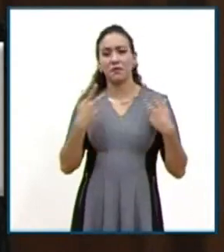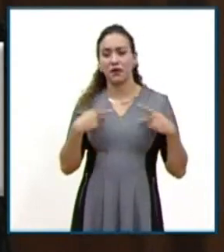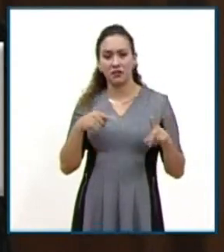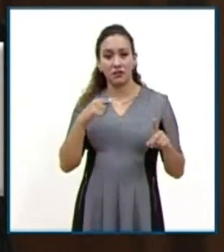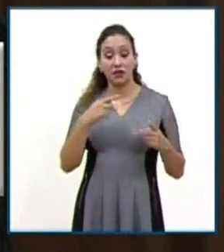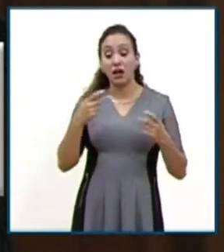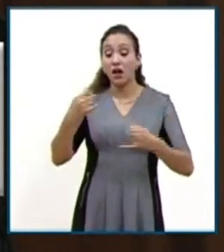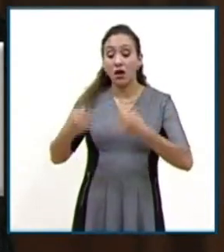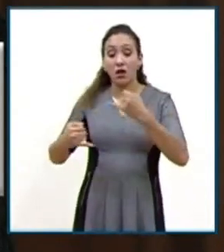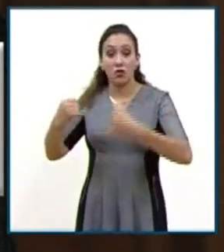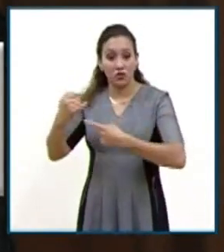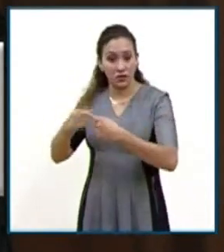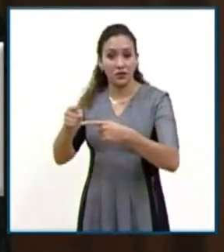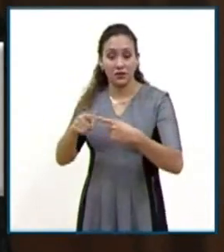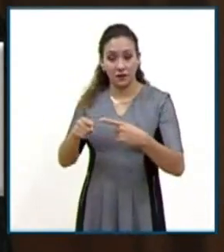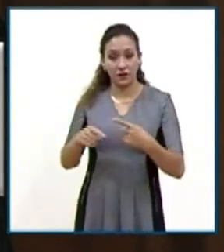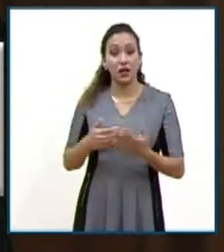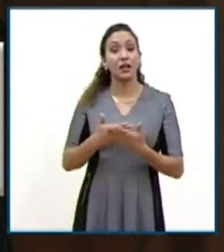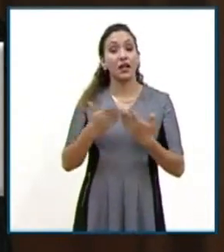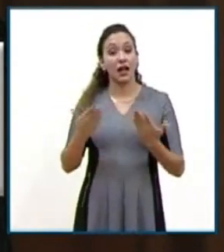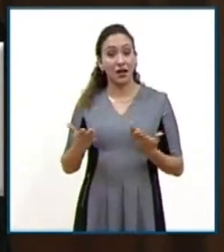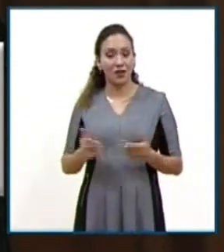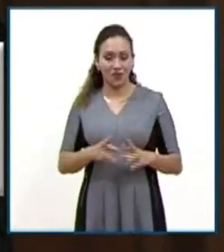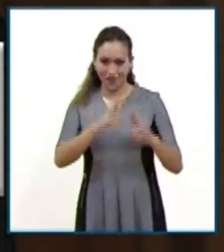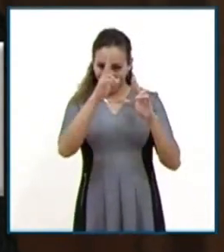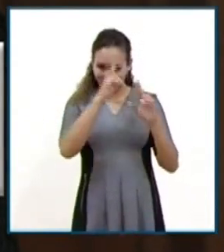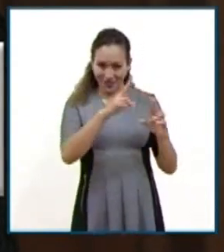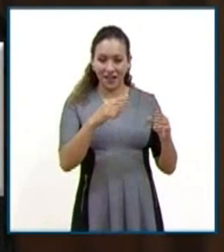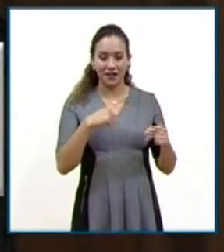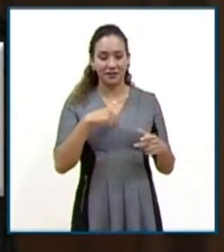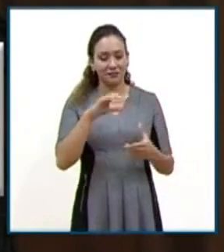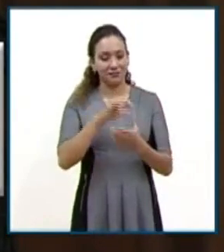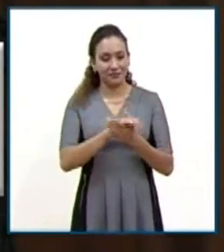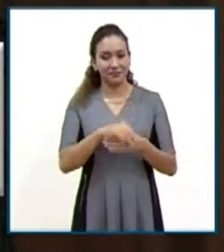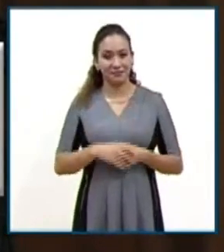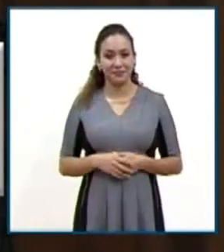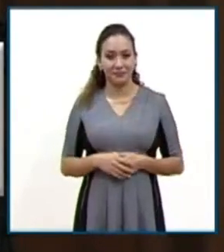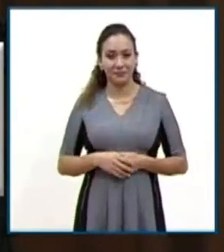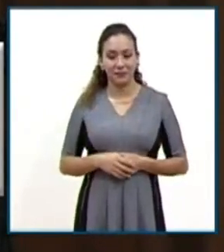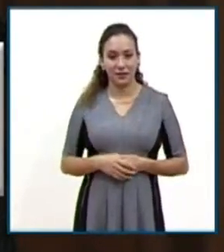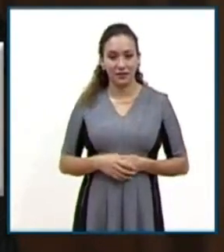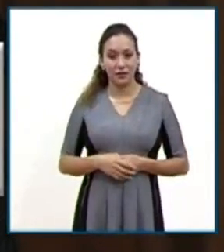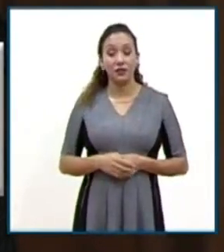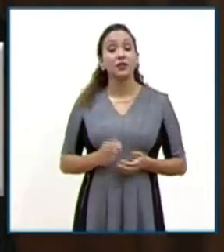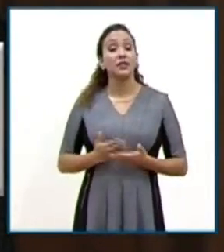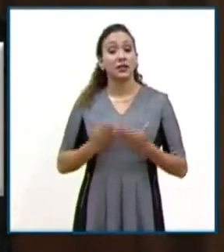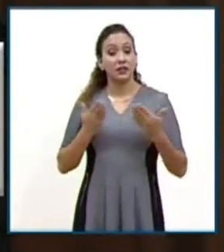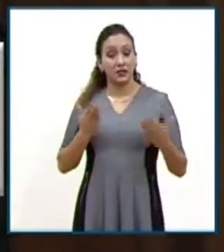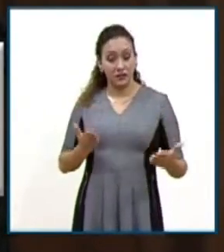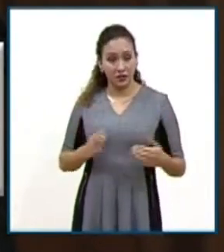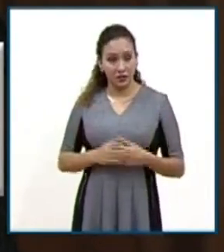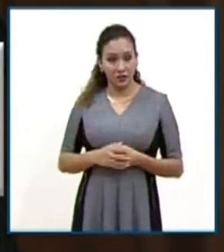García Ramírez a la academia y a la investigación, sobre todo en materia de control de convencionalidad.